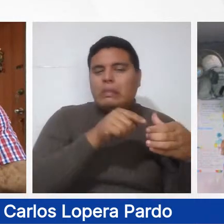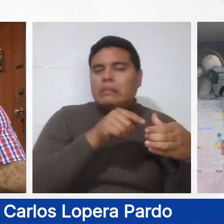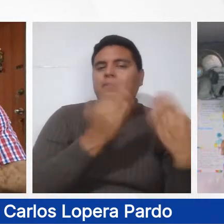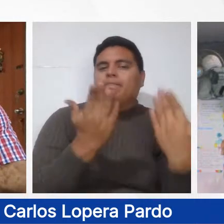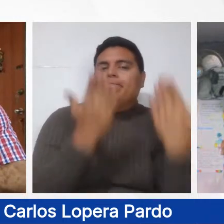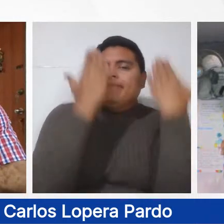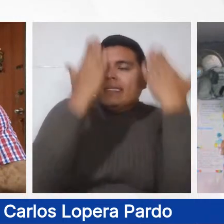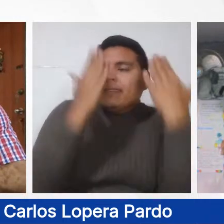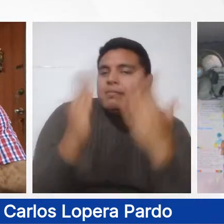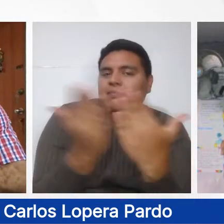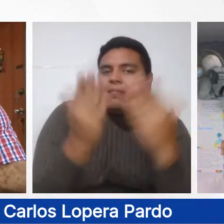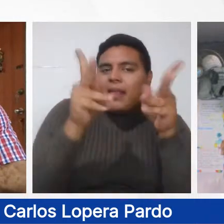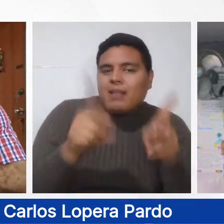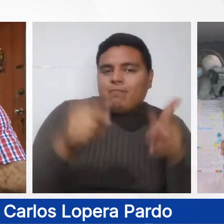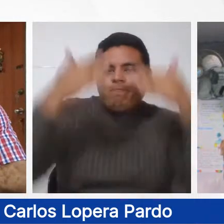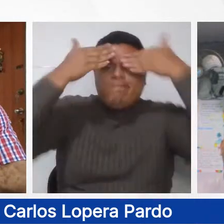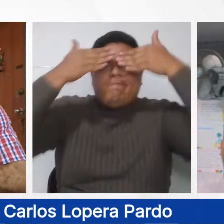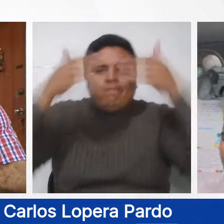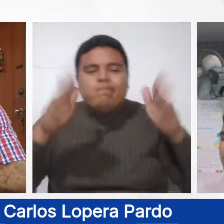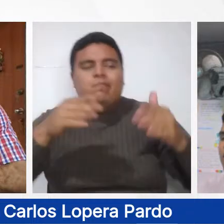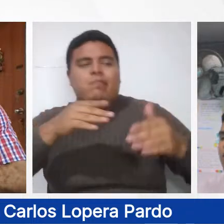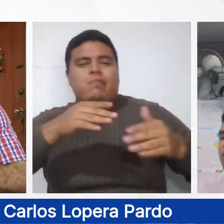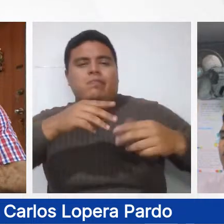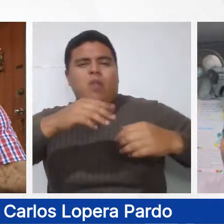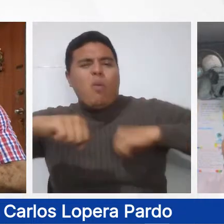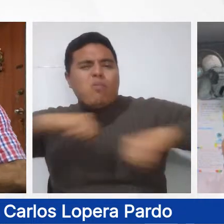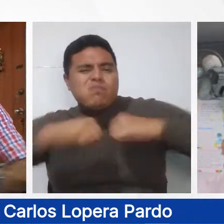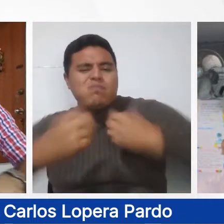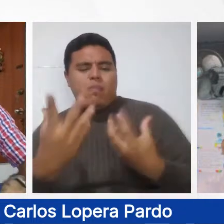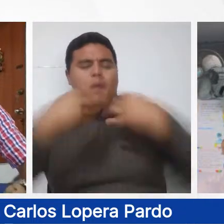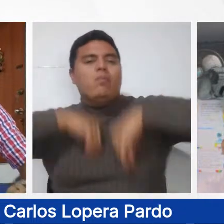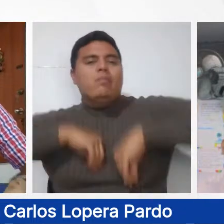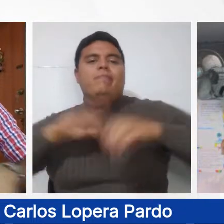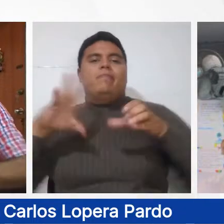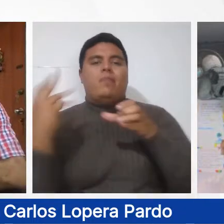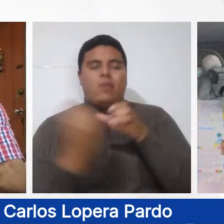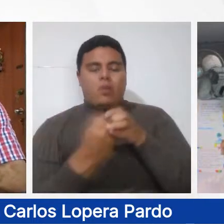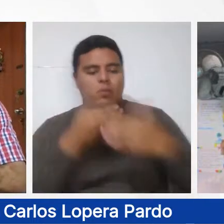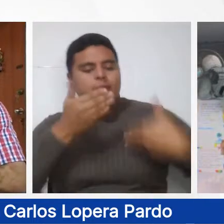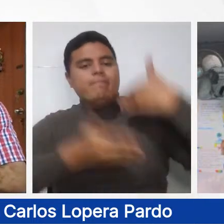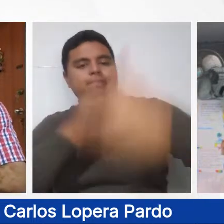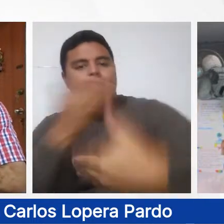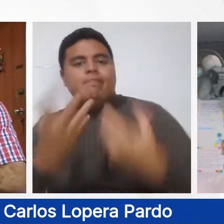los estudiantes para que se vayan apropiando del tema de inclusión y